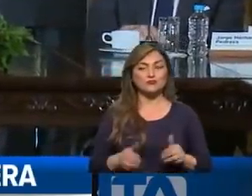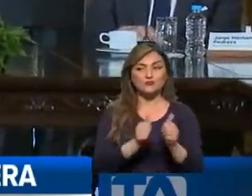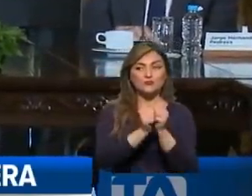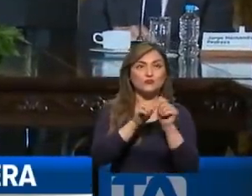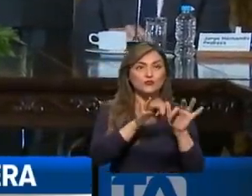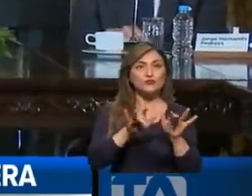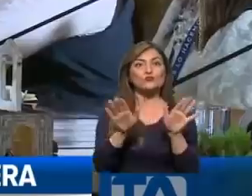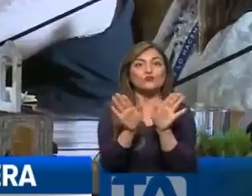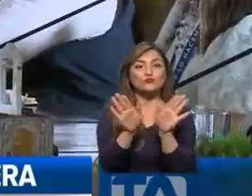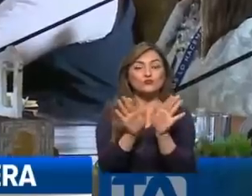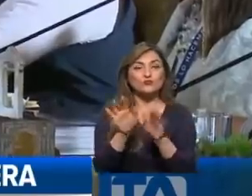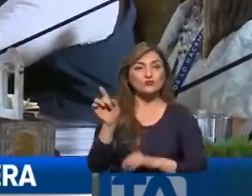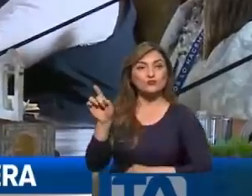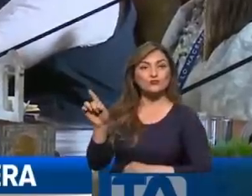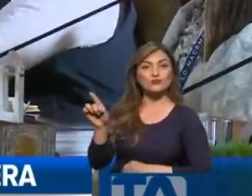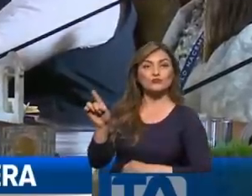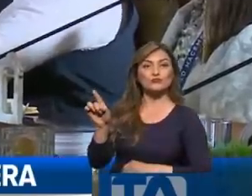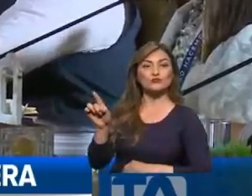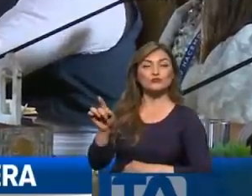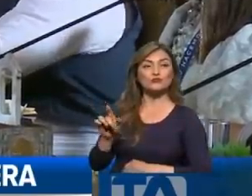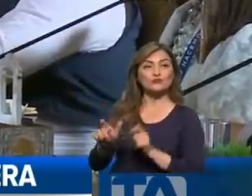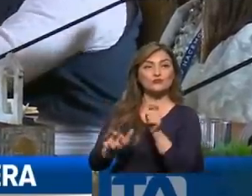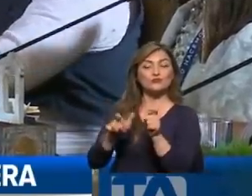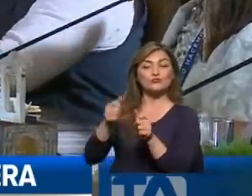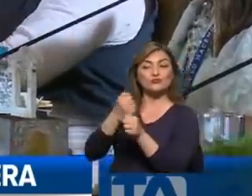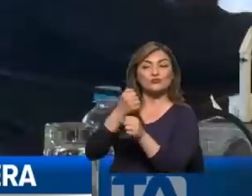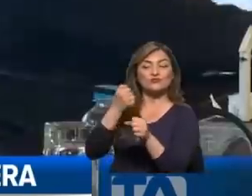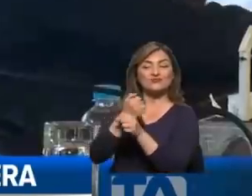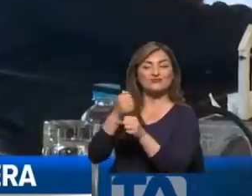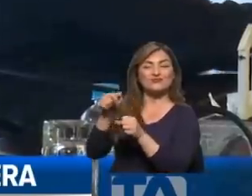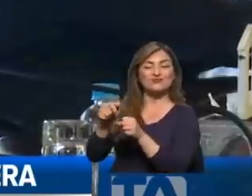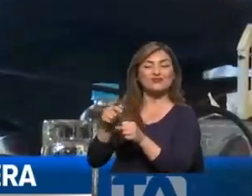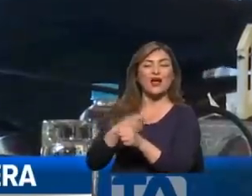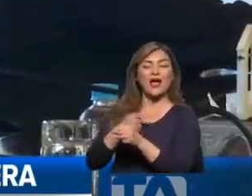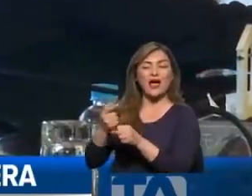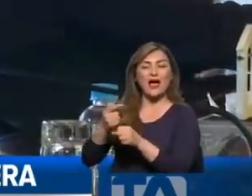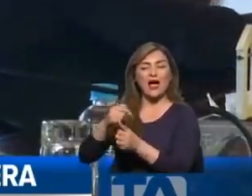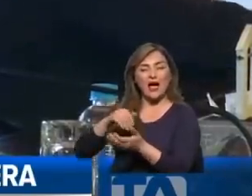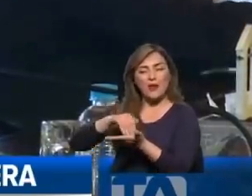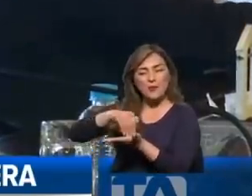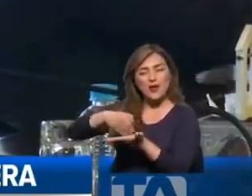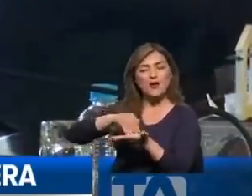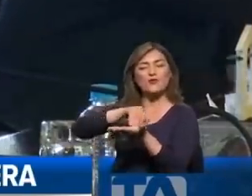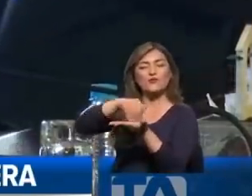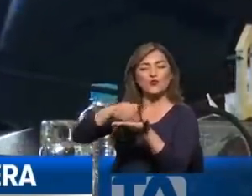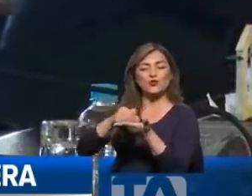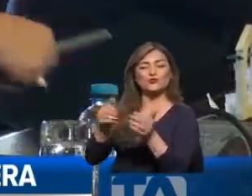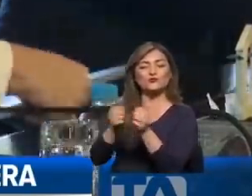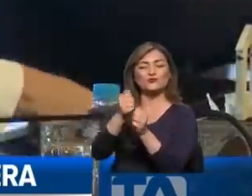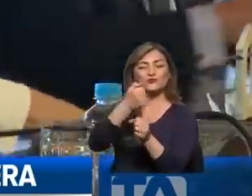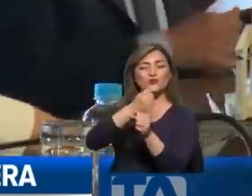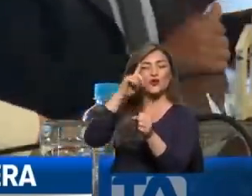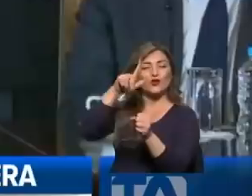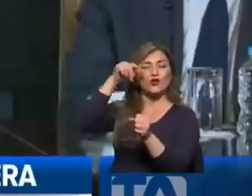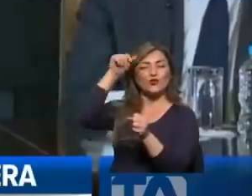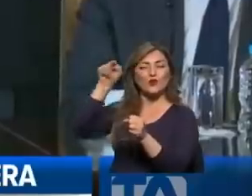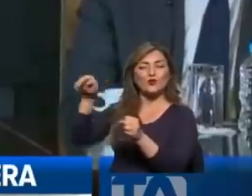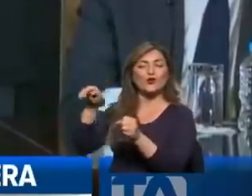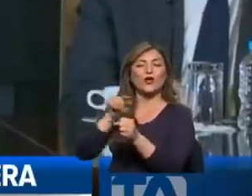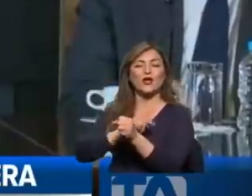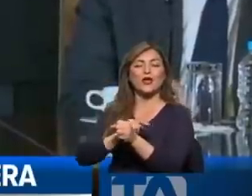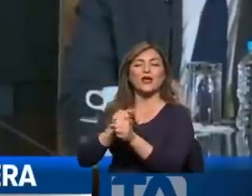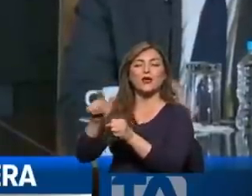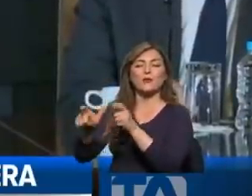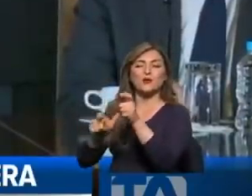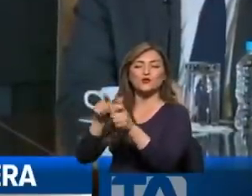secretario general, funcionarios de la ACAN y miembros del gabinete, anunció los principales ejes de acción